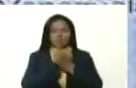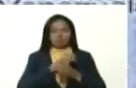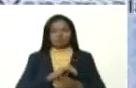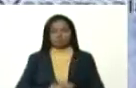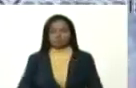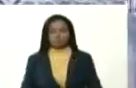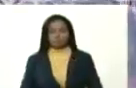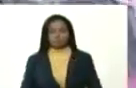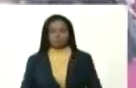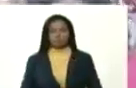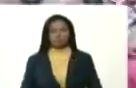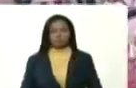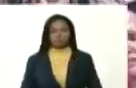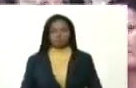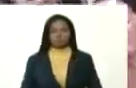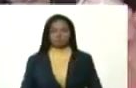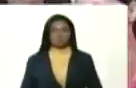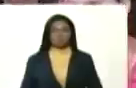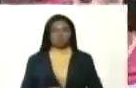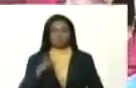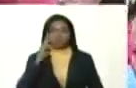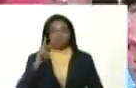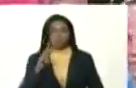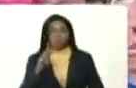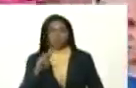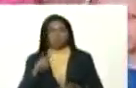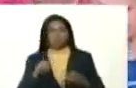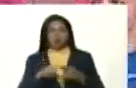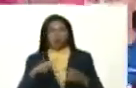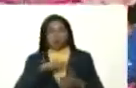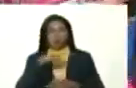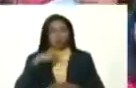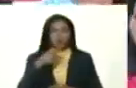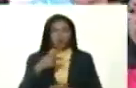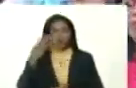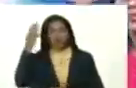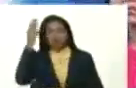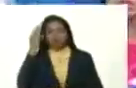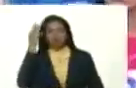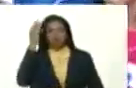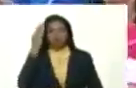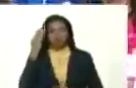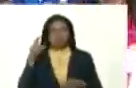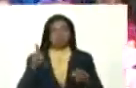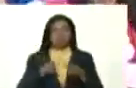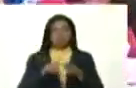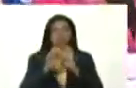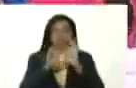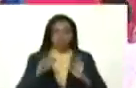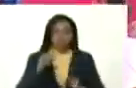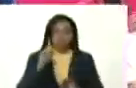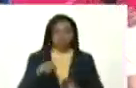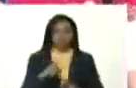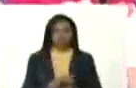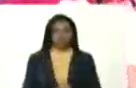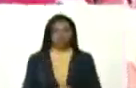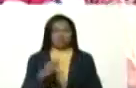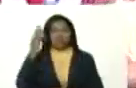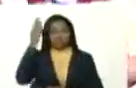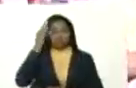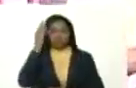una pasión, un sentimiento, una conciencia, una conciencia